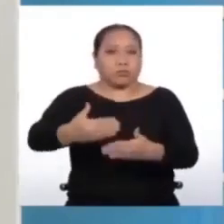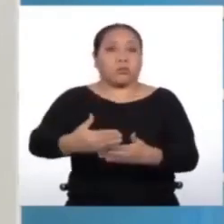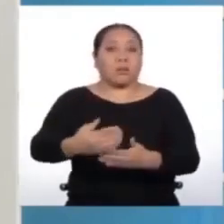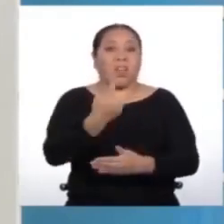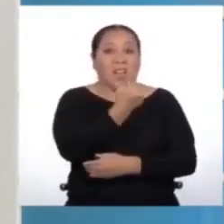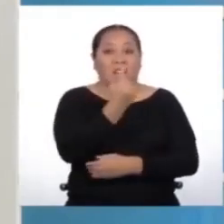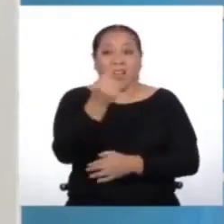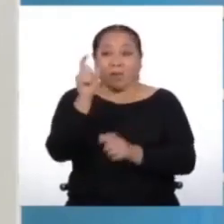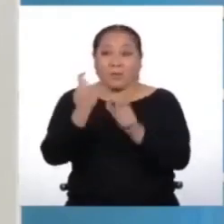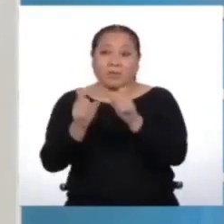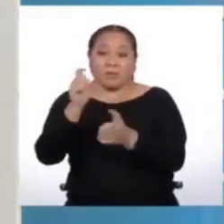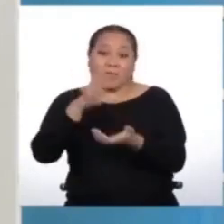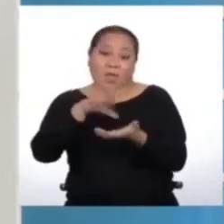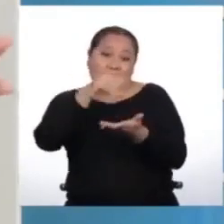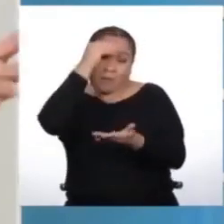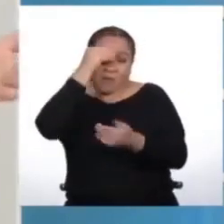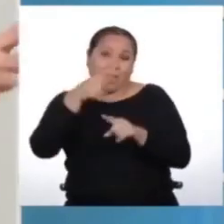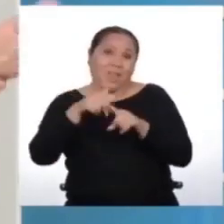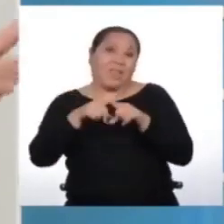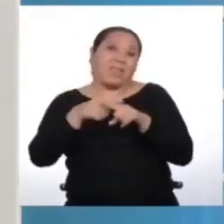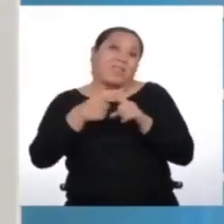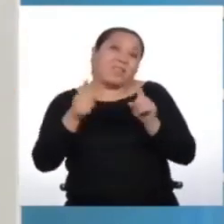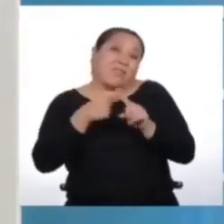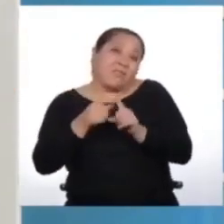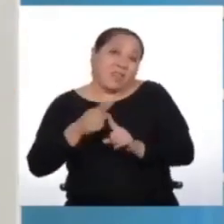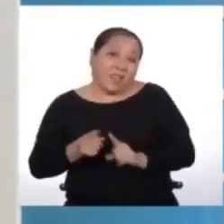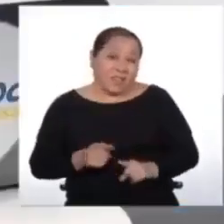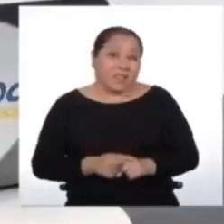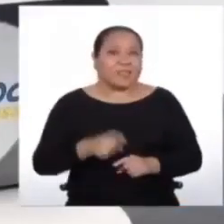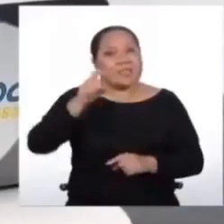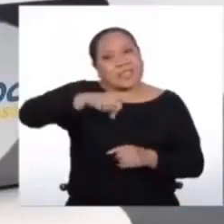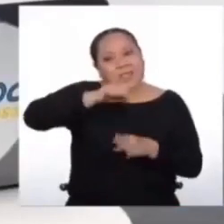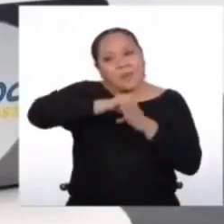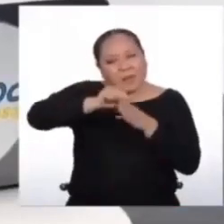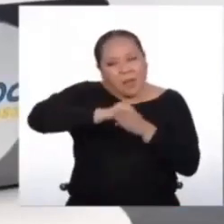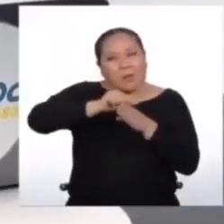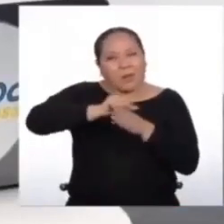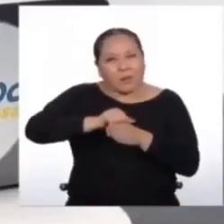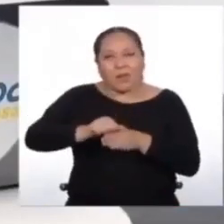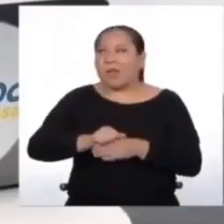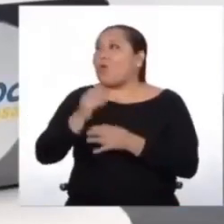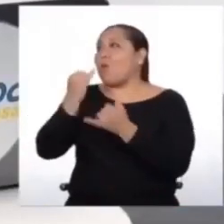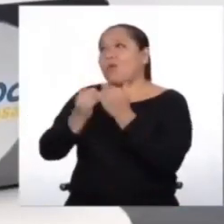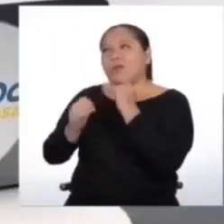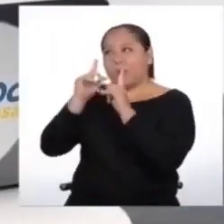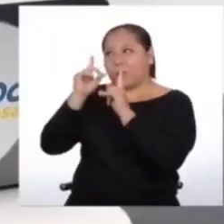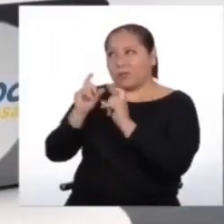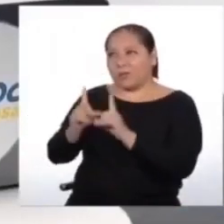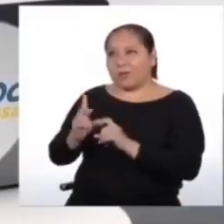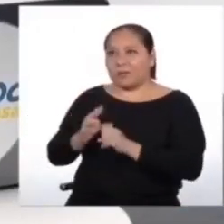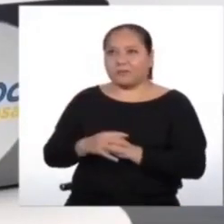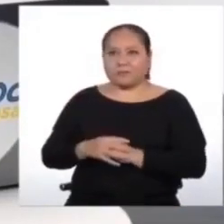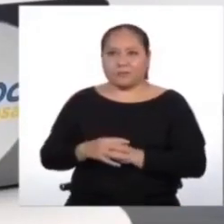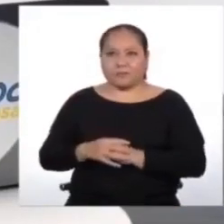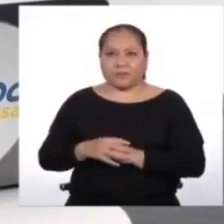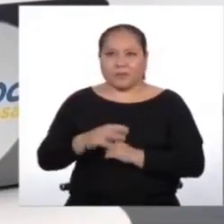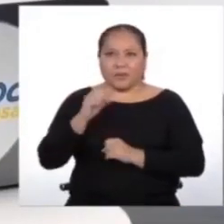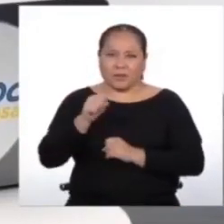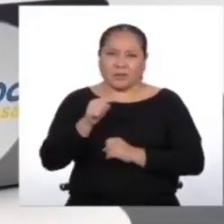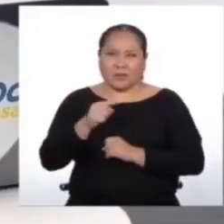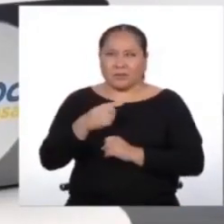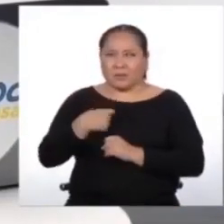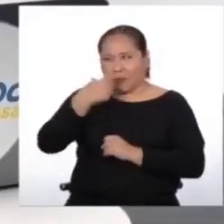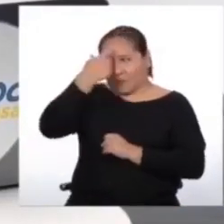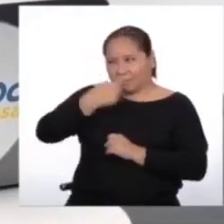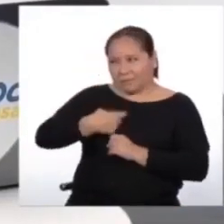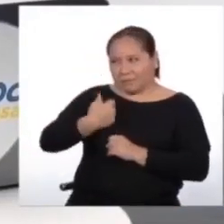ritmo de aprendizaje distinto. Es cuestión de seguir practicando y practicando. Tengo una última pregunta. Es una un poco más personal.